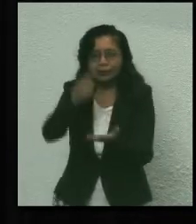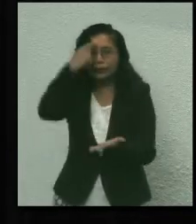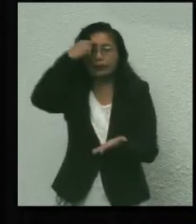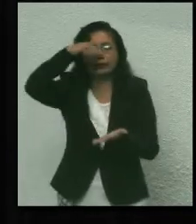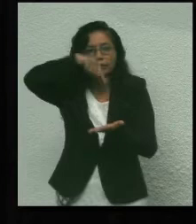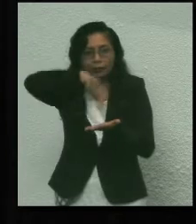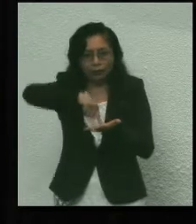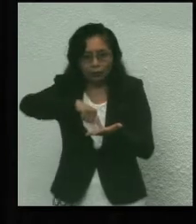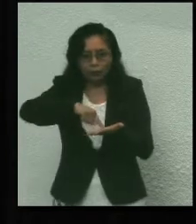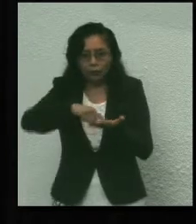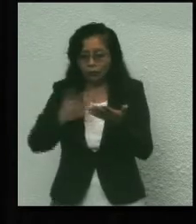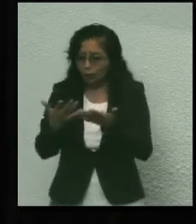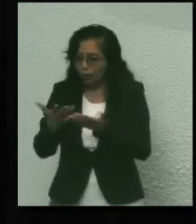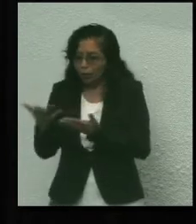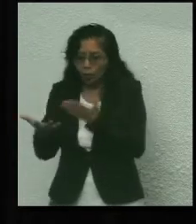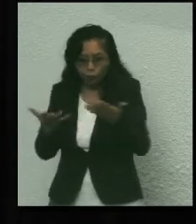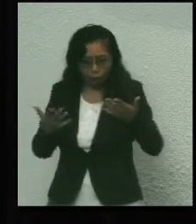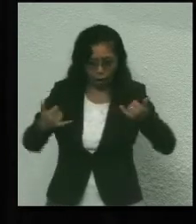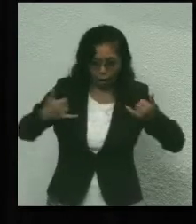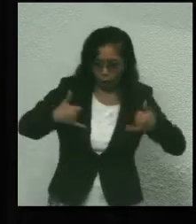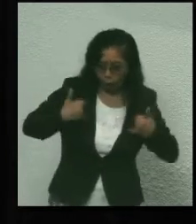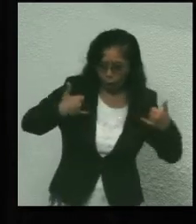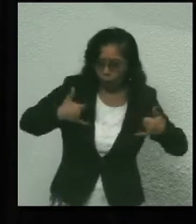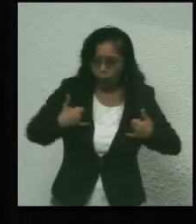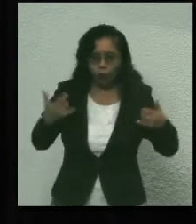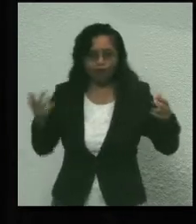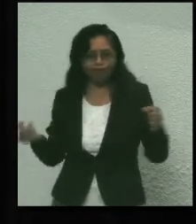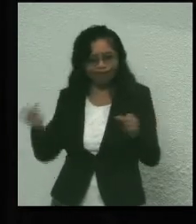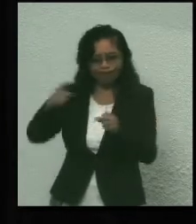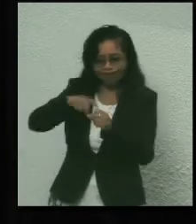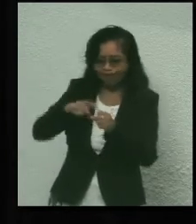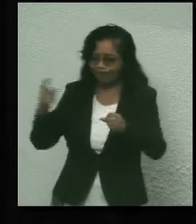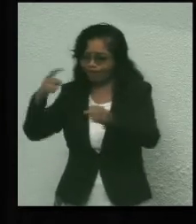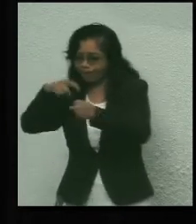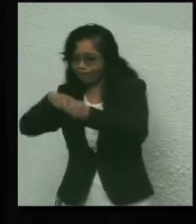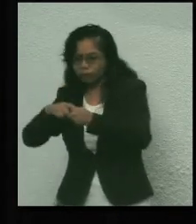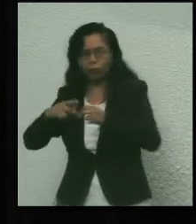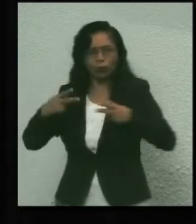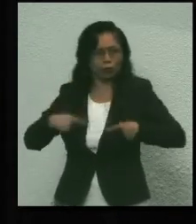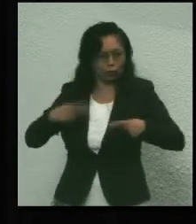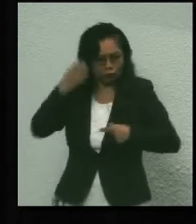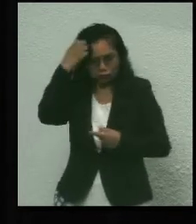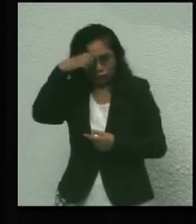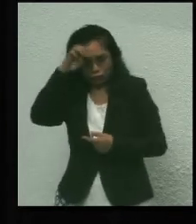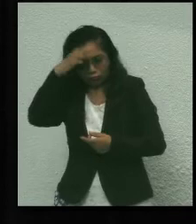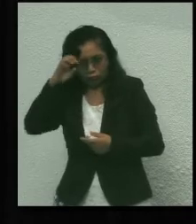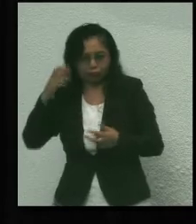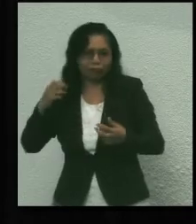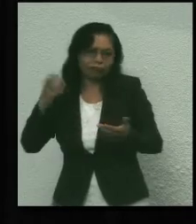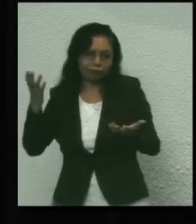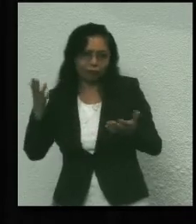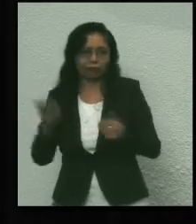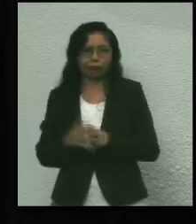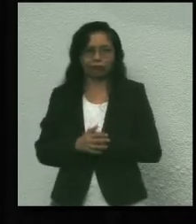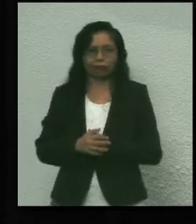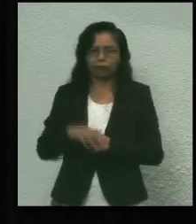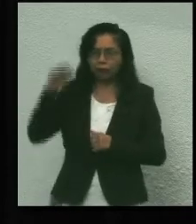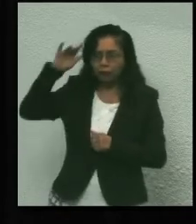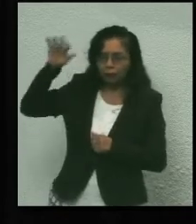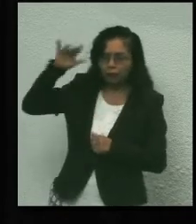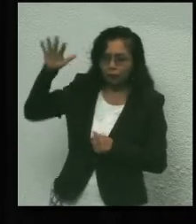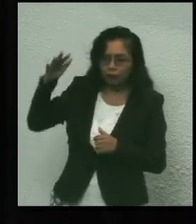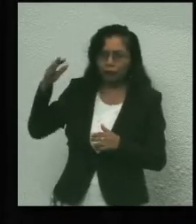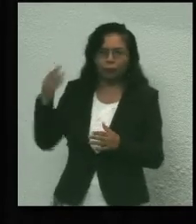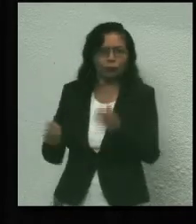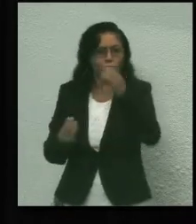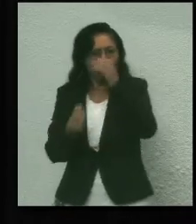la combinación de la juventud y también de la experiencia. Creemos en la innovación, en